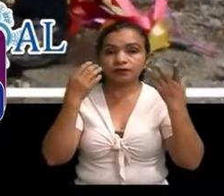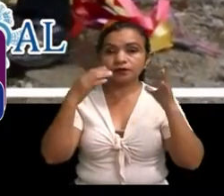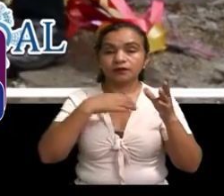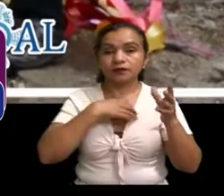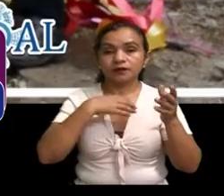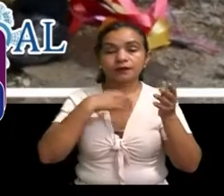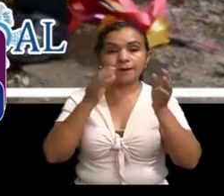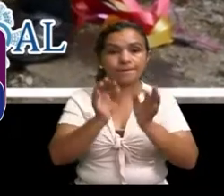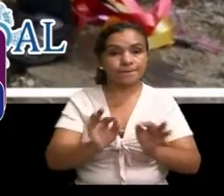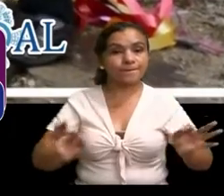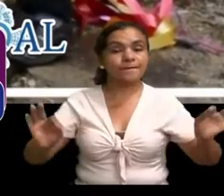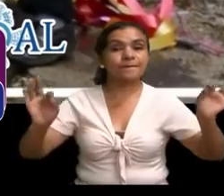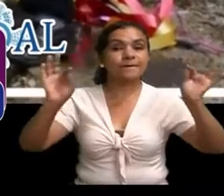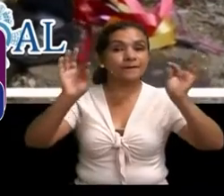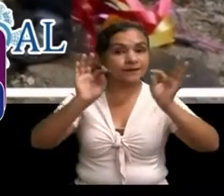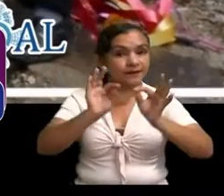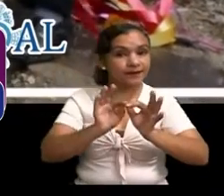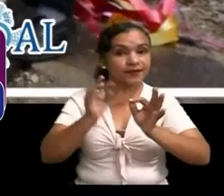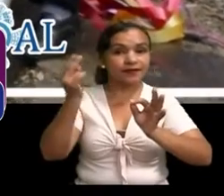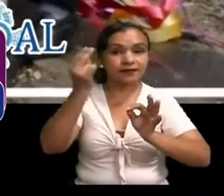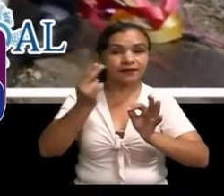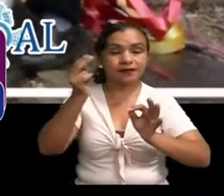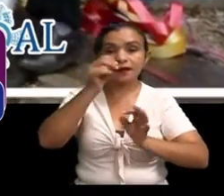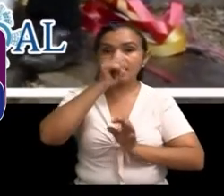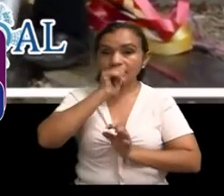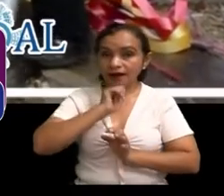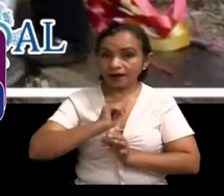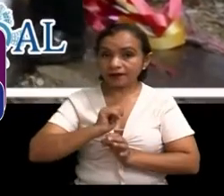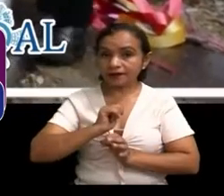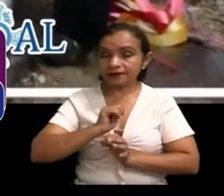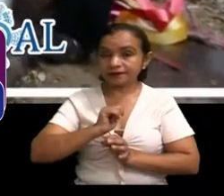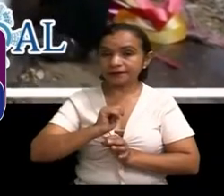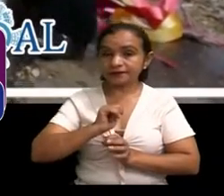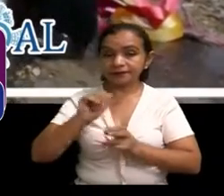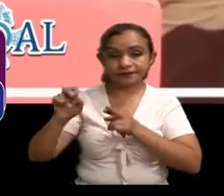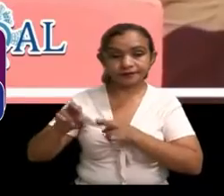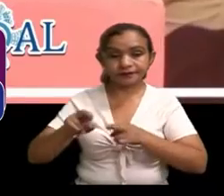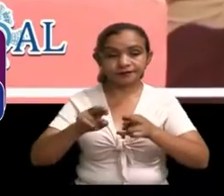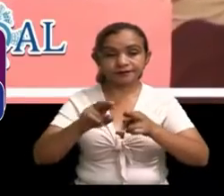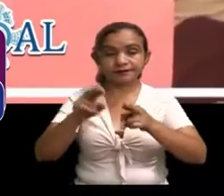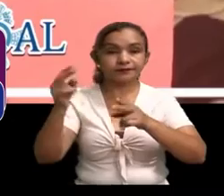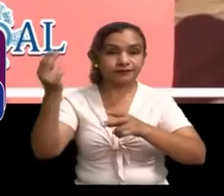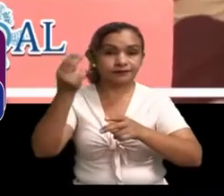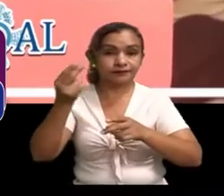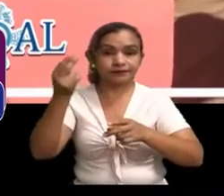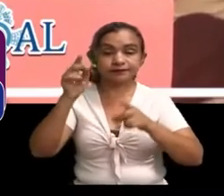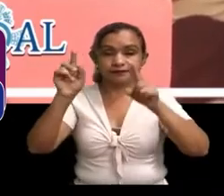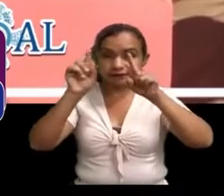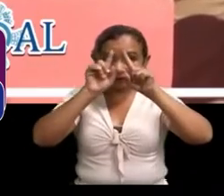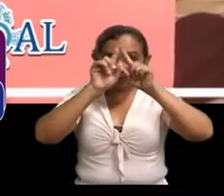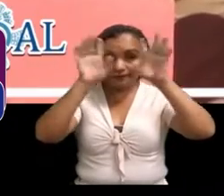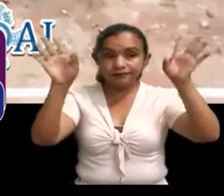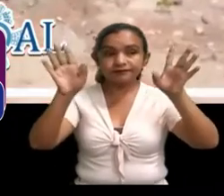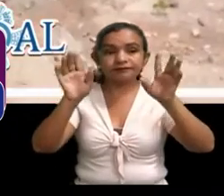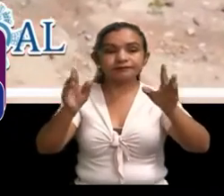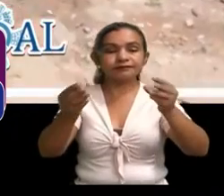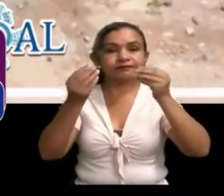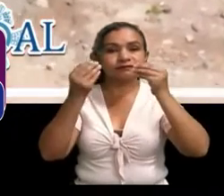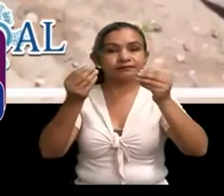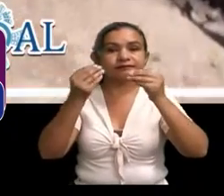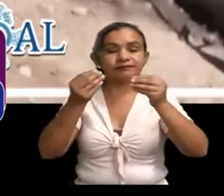la importancia del uso del agua, de los recursos hídricos en general, porque estamos claros de que tenemos abundantes